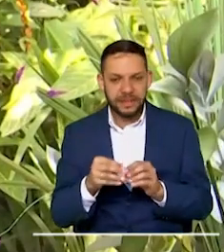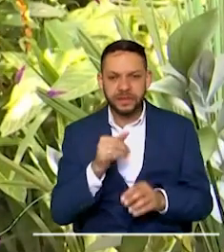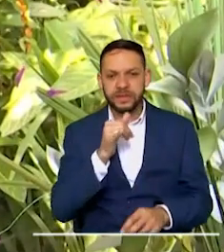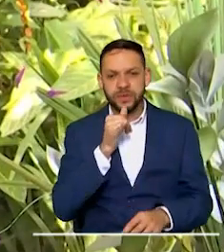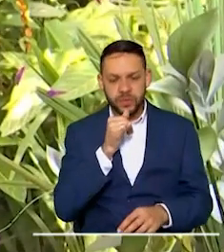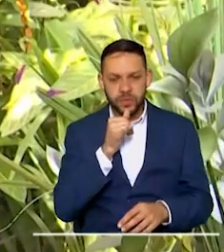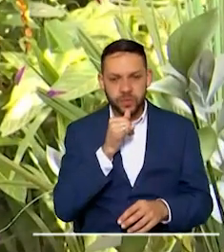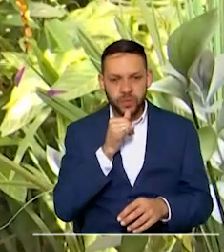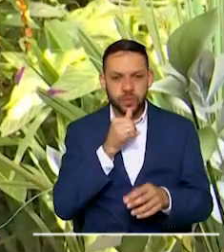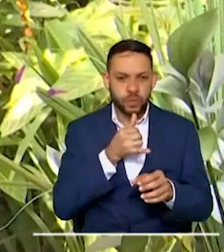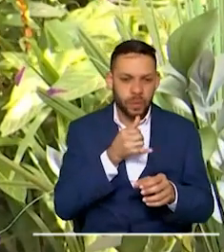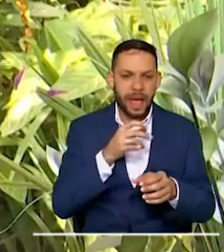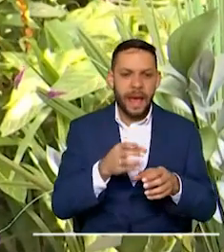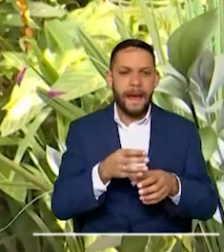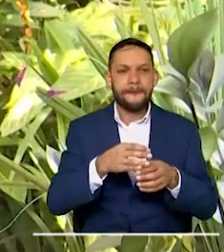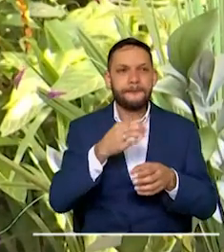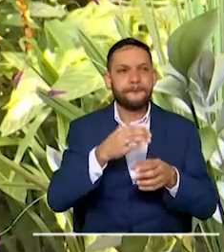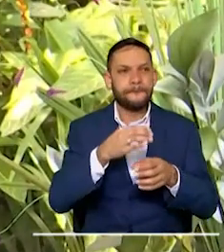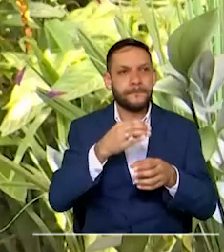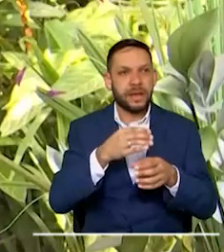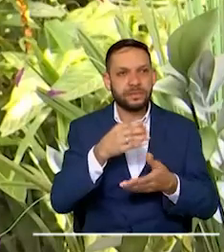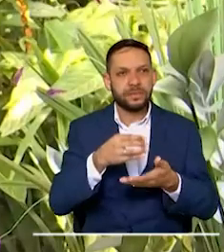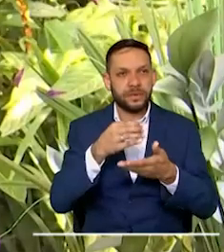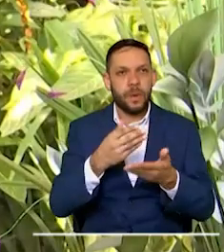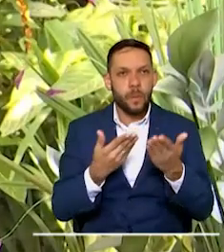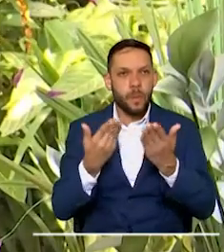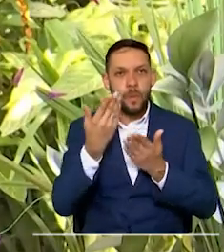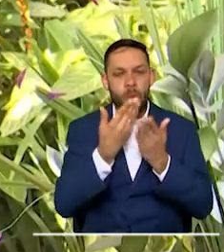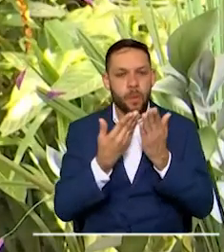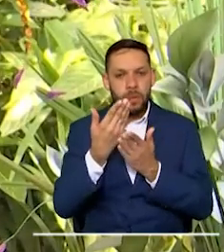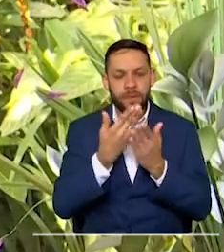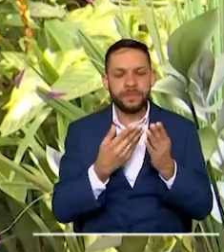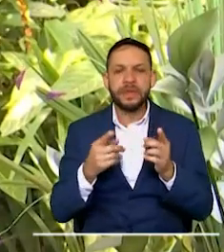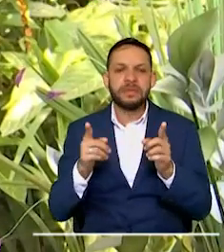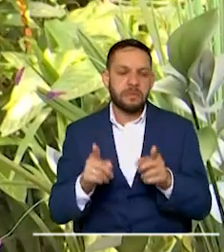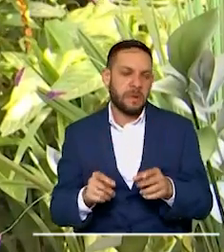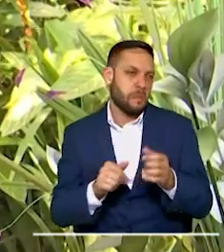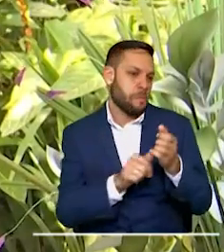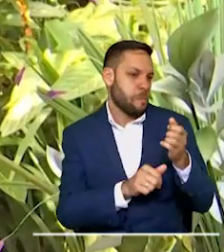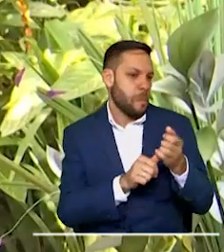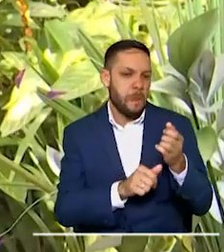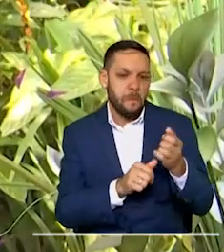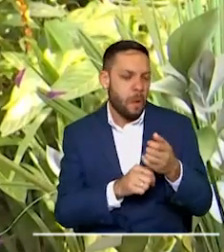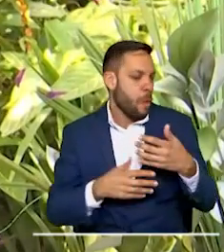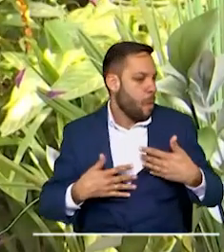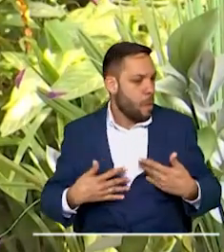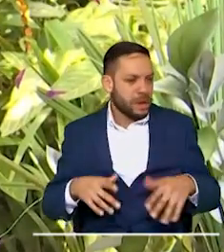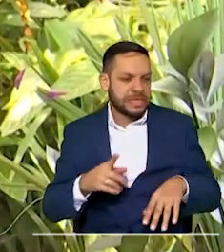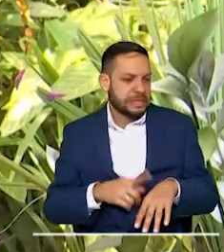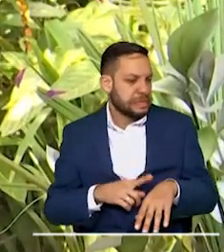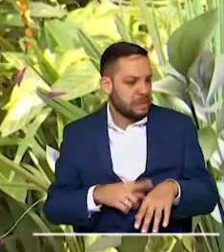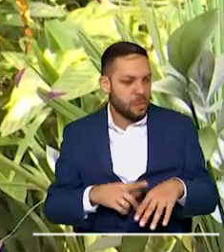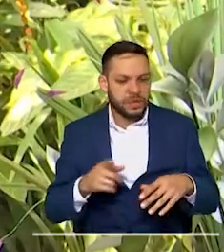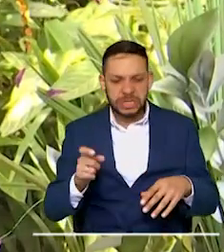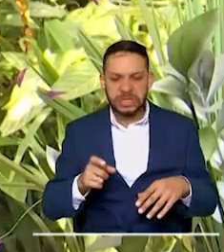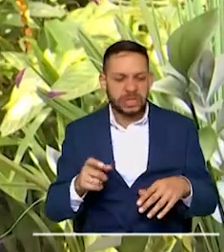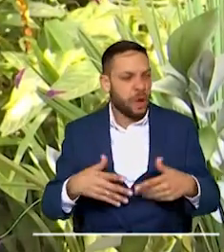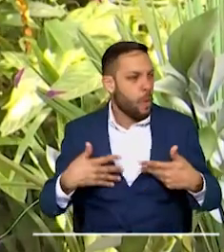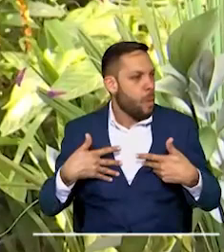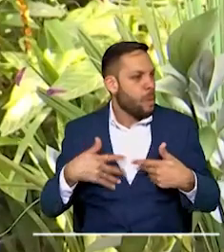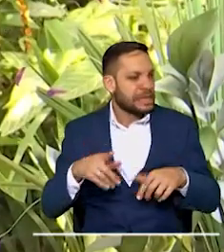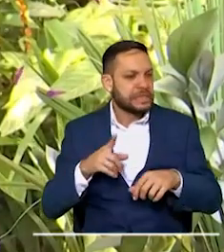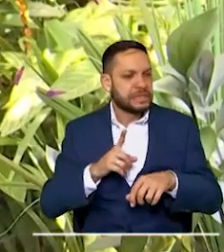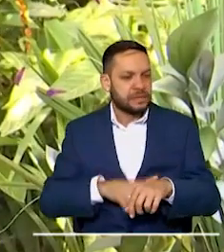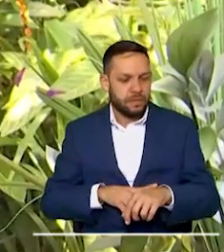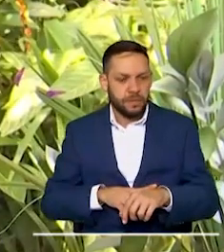frasquito y lo tapa bien tapadito, ¿sí? La materia fecal si no tiene inconveniente, puede ser a cualquier hora, no tiene que estar en ayunas. Entonces